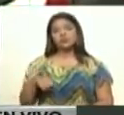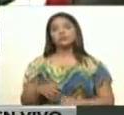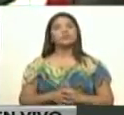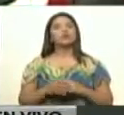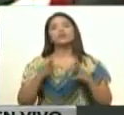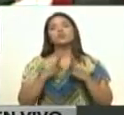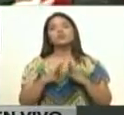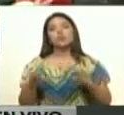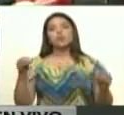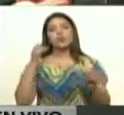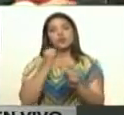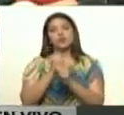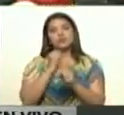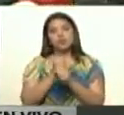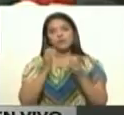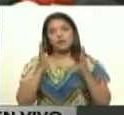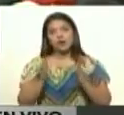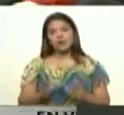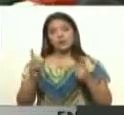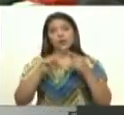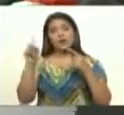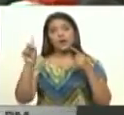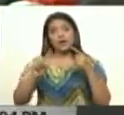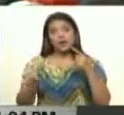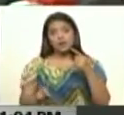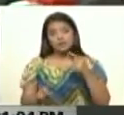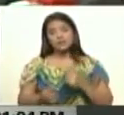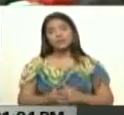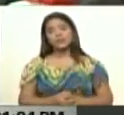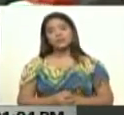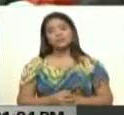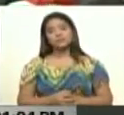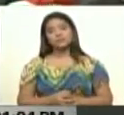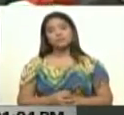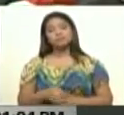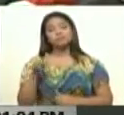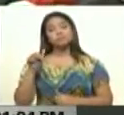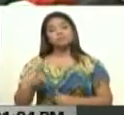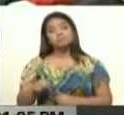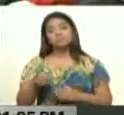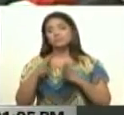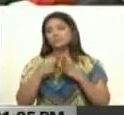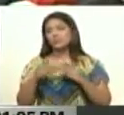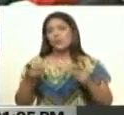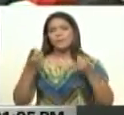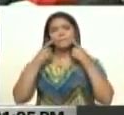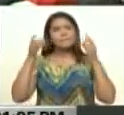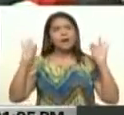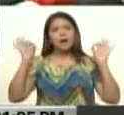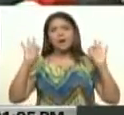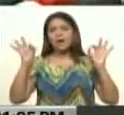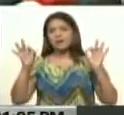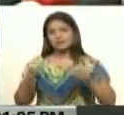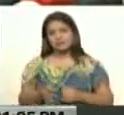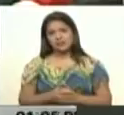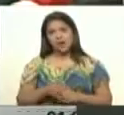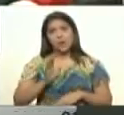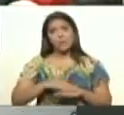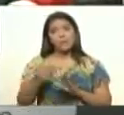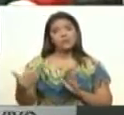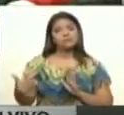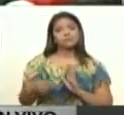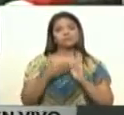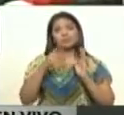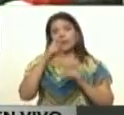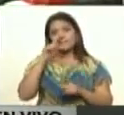y los trabajadores del sector eléctrico, estamos en estado de máxima alerta frente a las agresiones